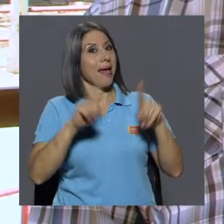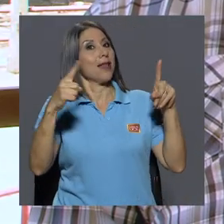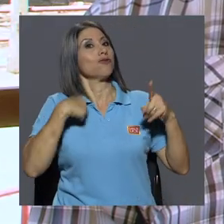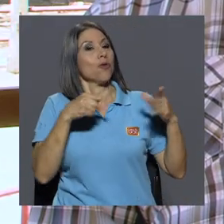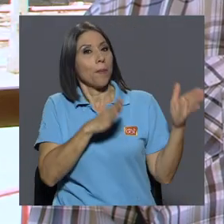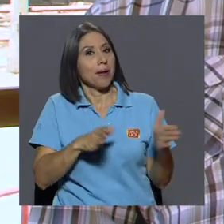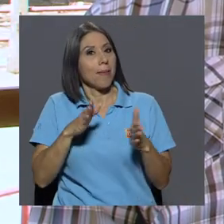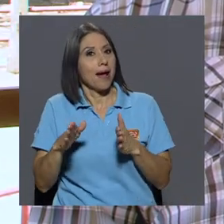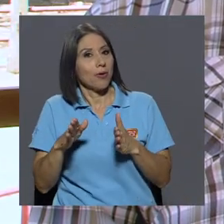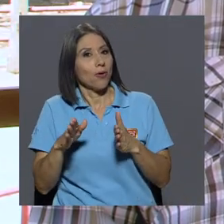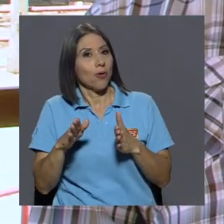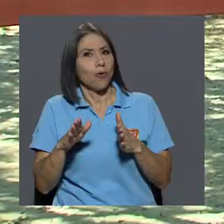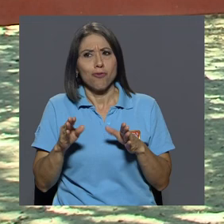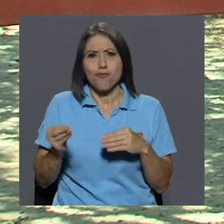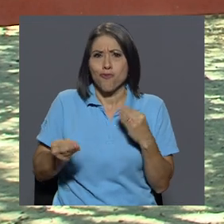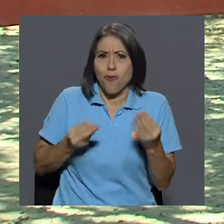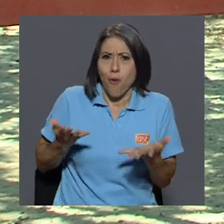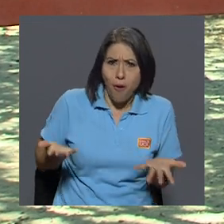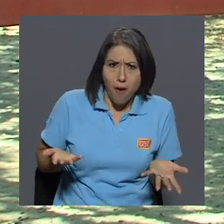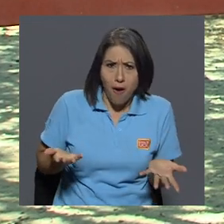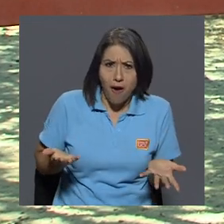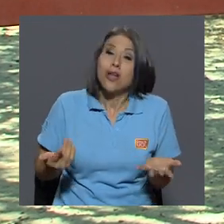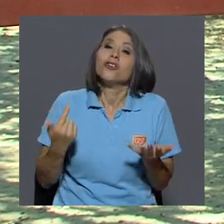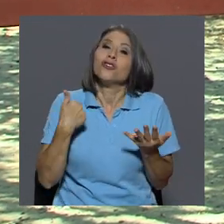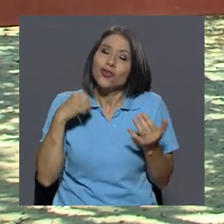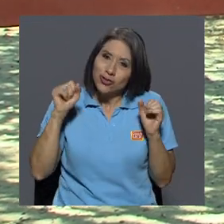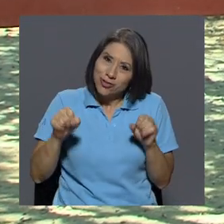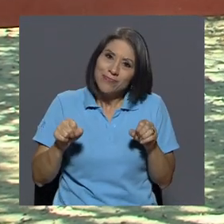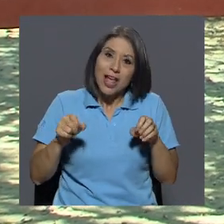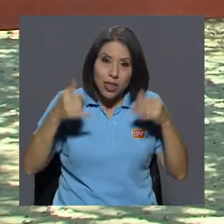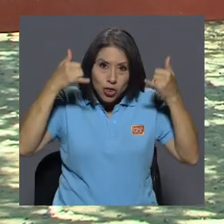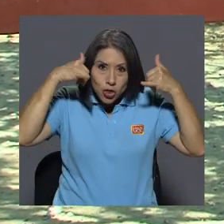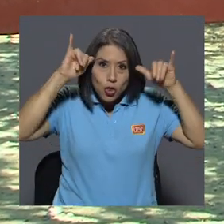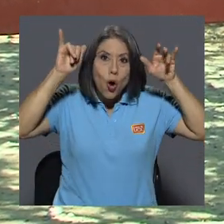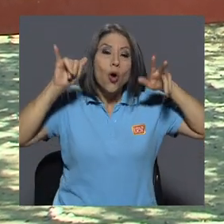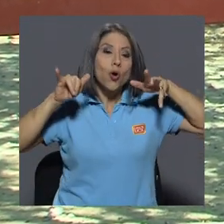¿Cómo? Le digo, yo el toro lo monto, pero echado.